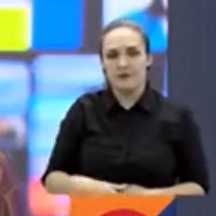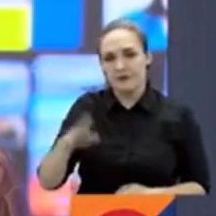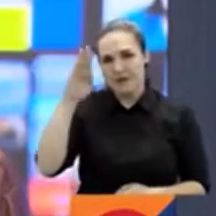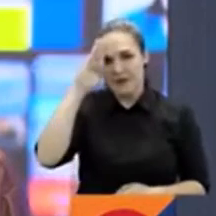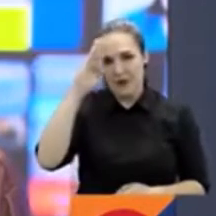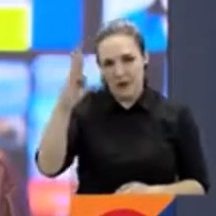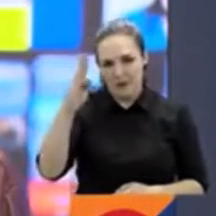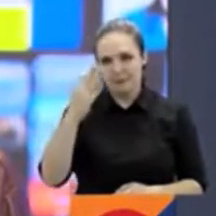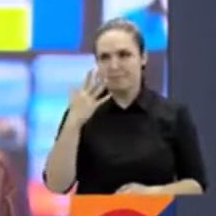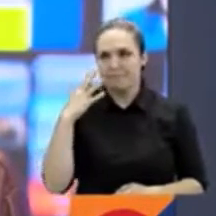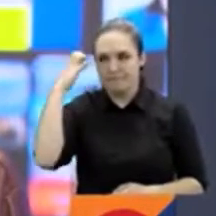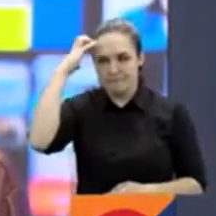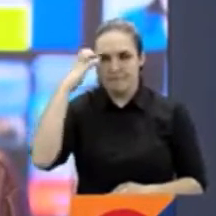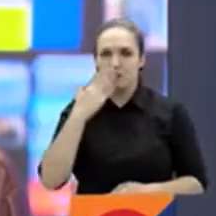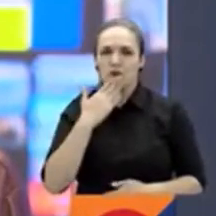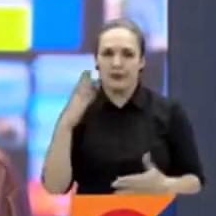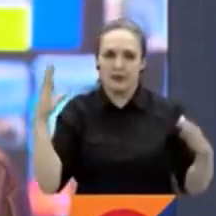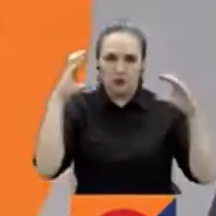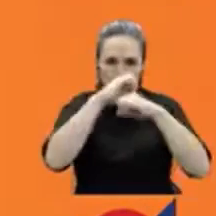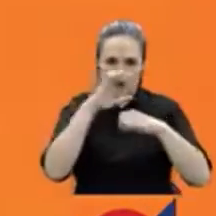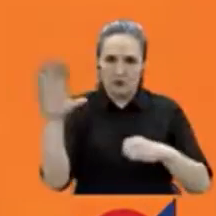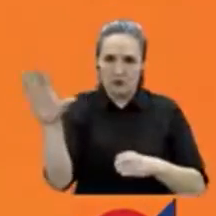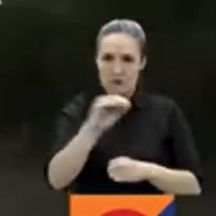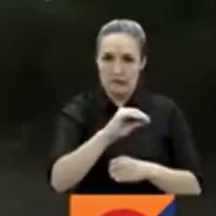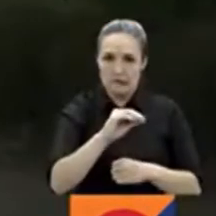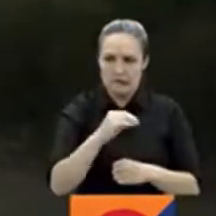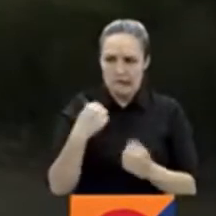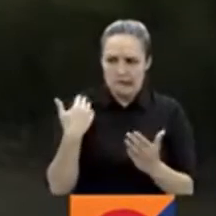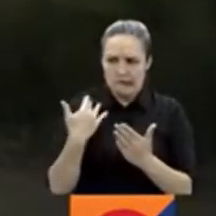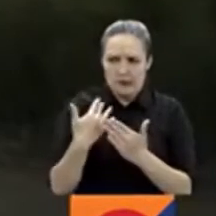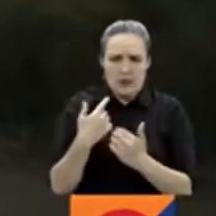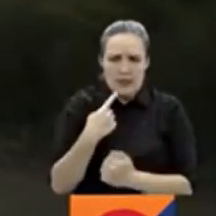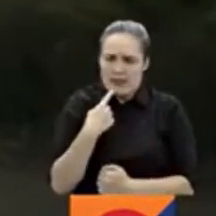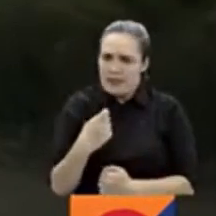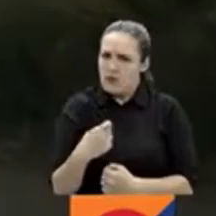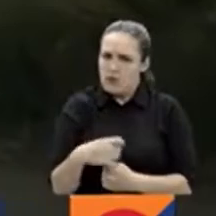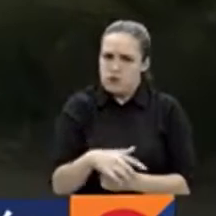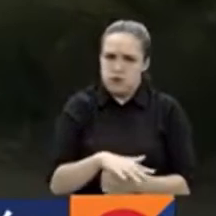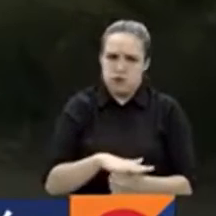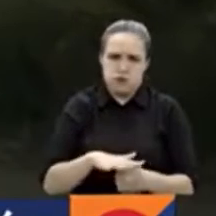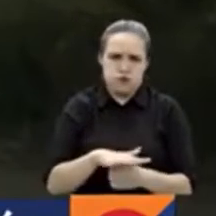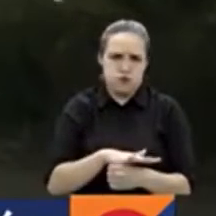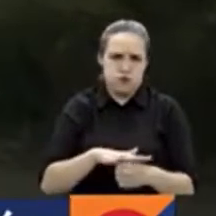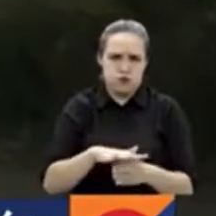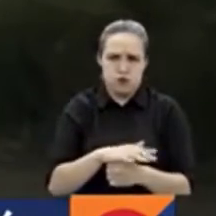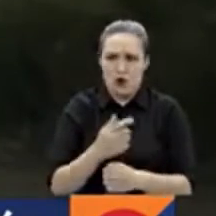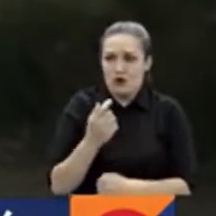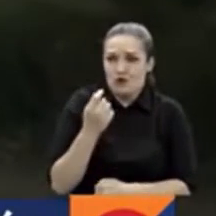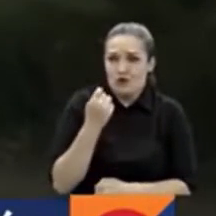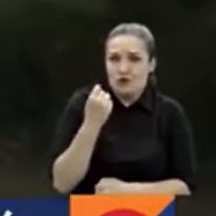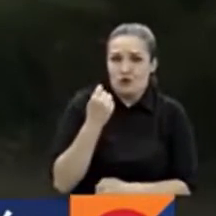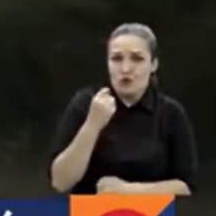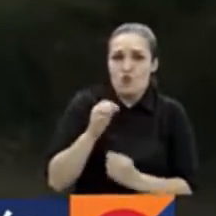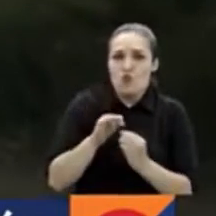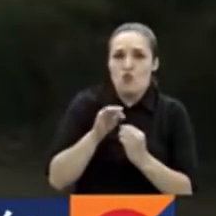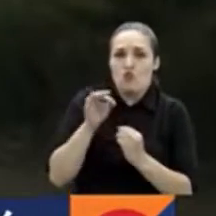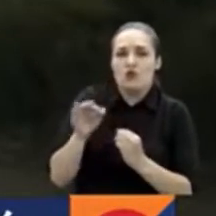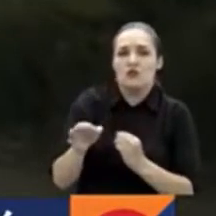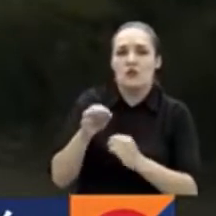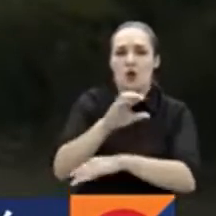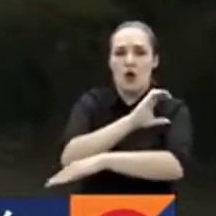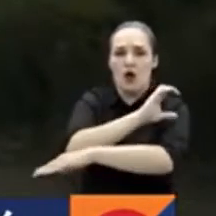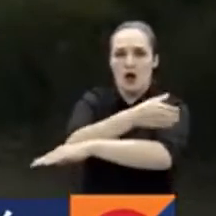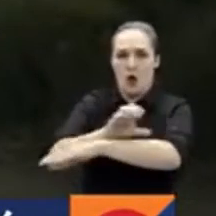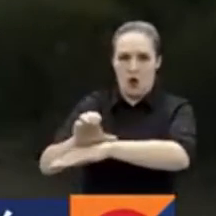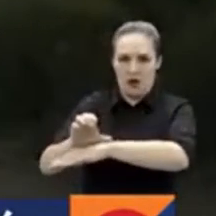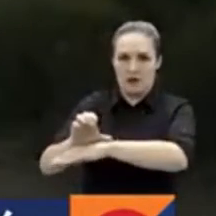Hola Damaris, televidentes, muy buenas noches. Han sido momentos muy difíciles los que ha vivido durante estas últimas horas el municipio de Caucasia en el